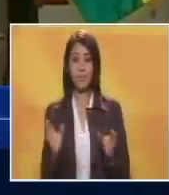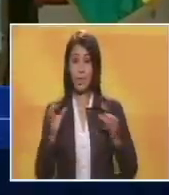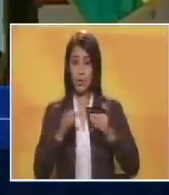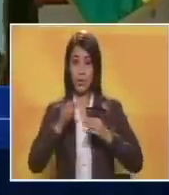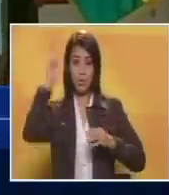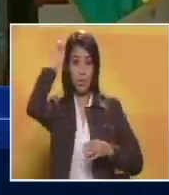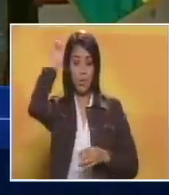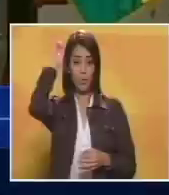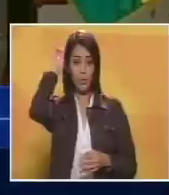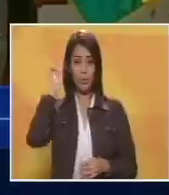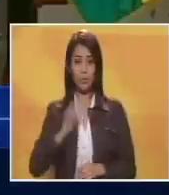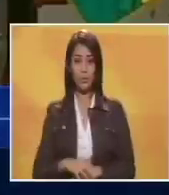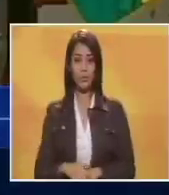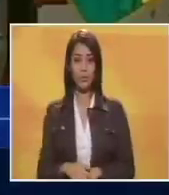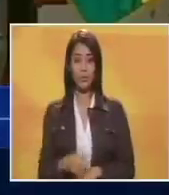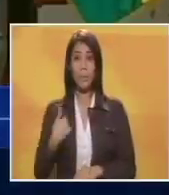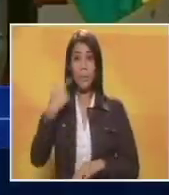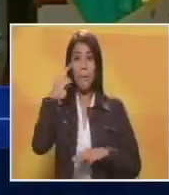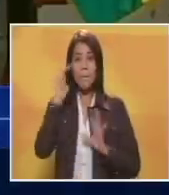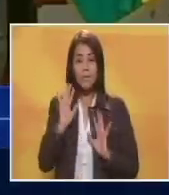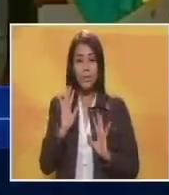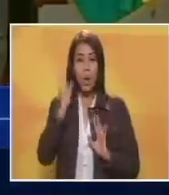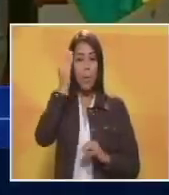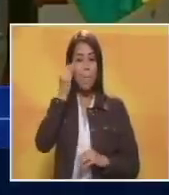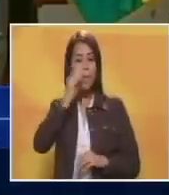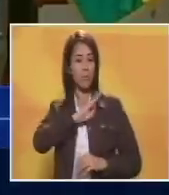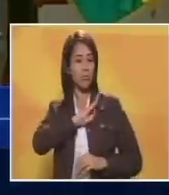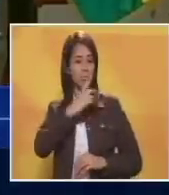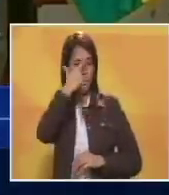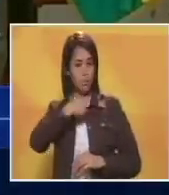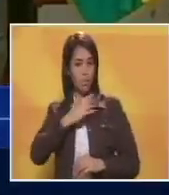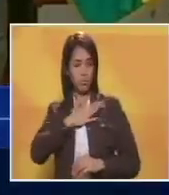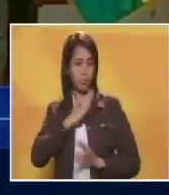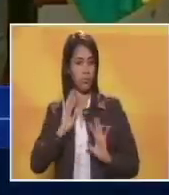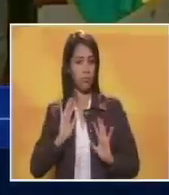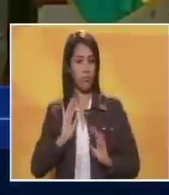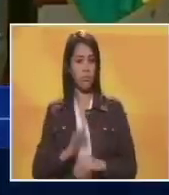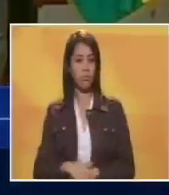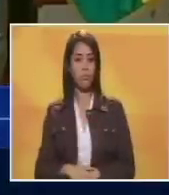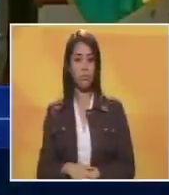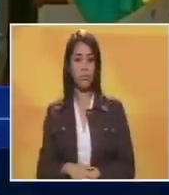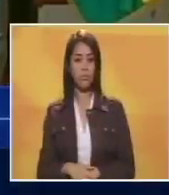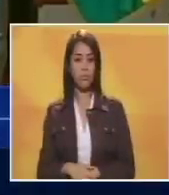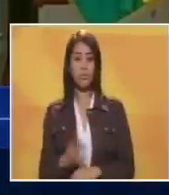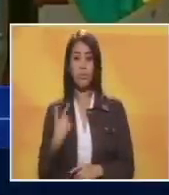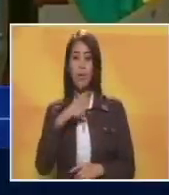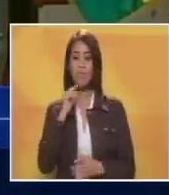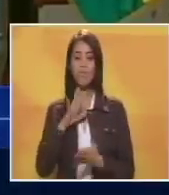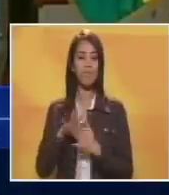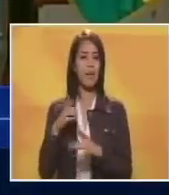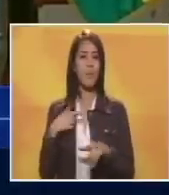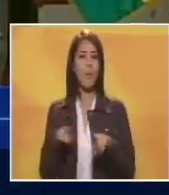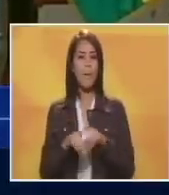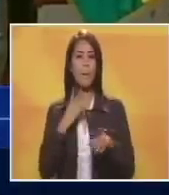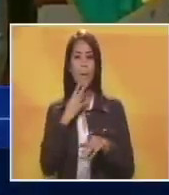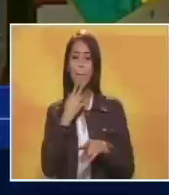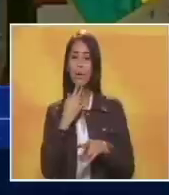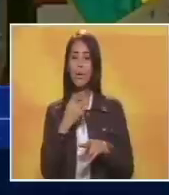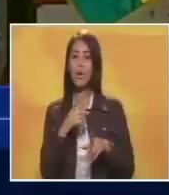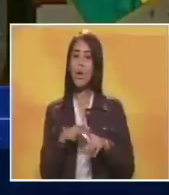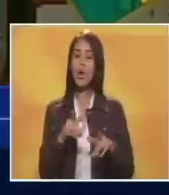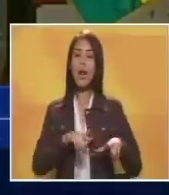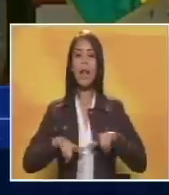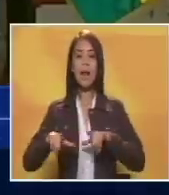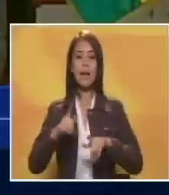las Américas de Mar del Plata, es mi opinión muy personal, fue el entierro del ALCA, yo creo que la Cumbre de Lima